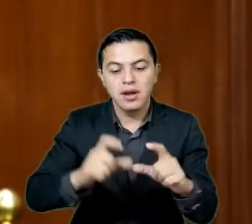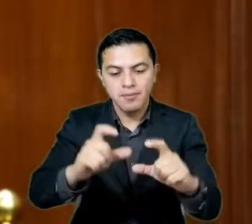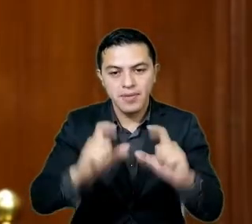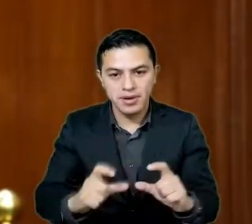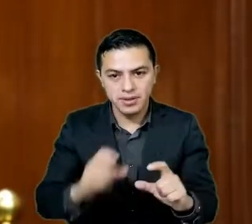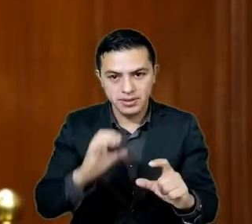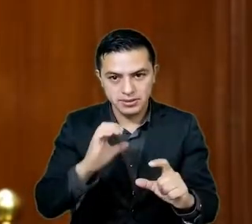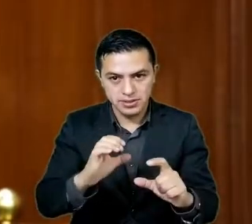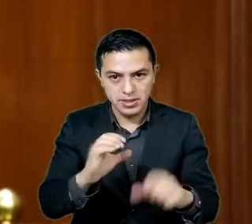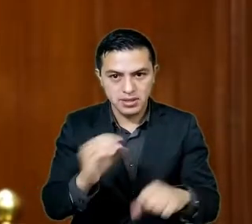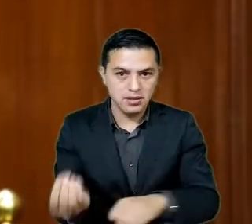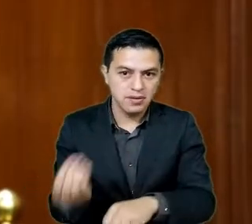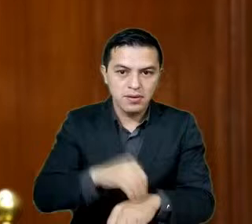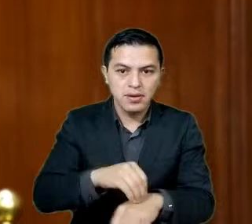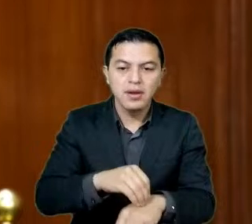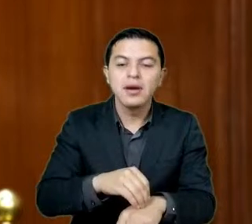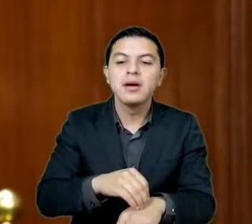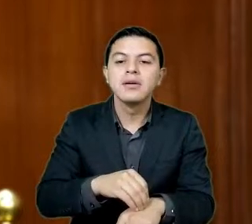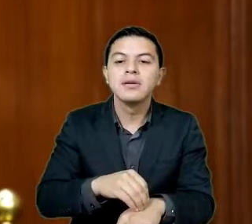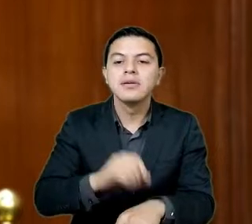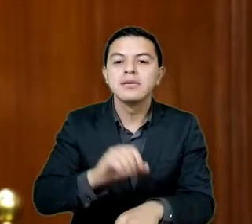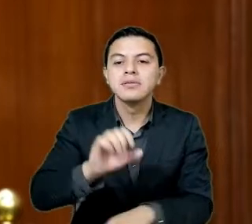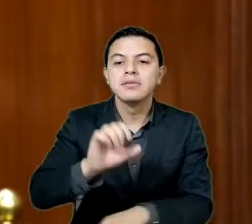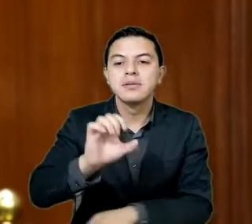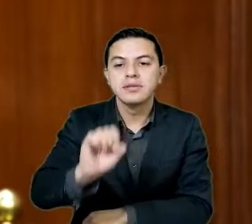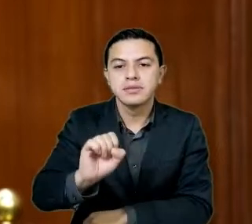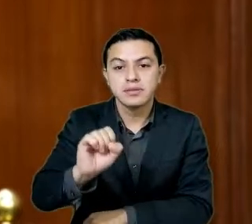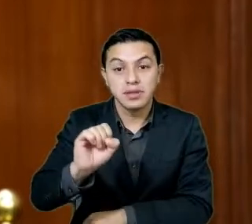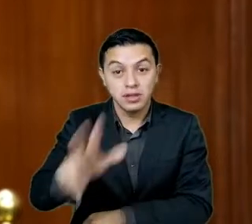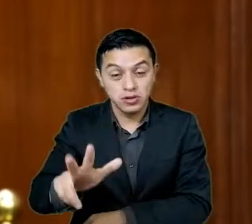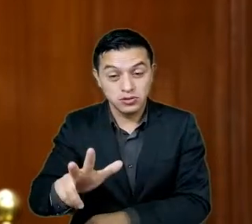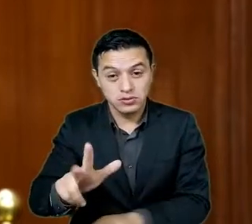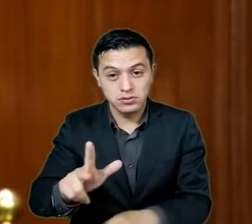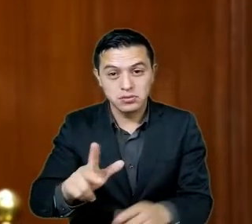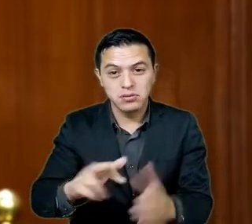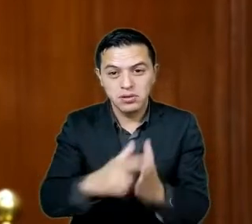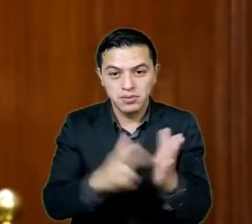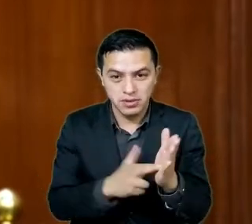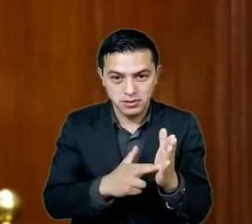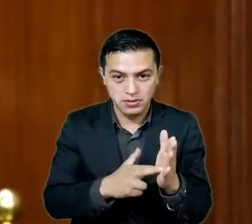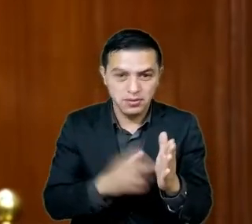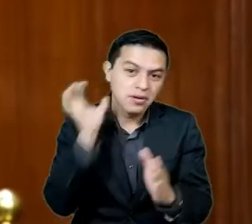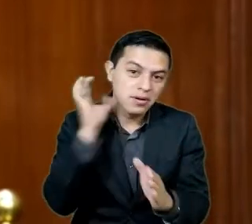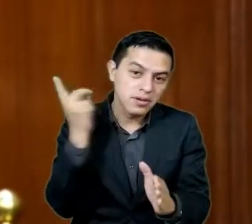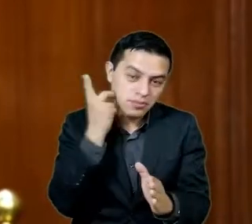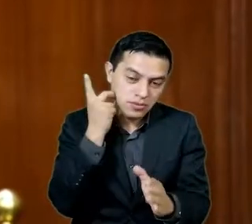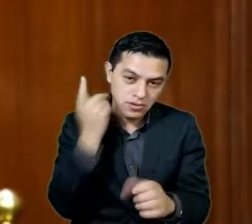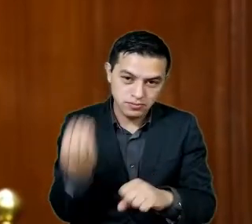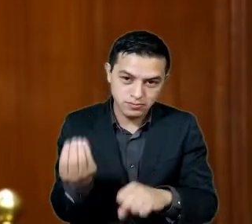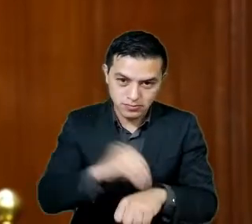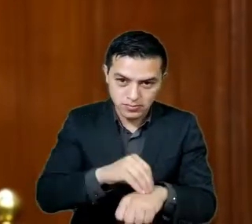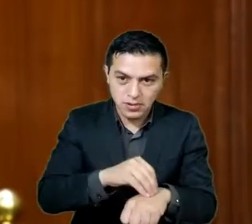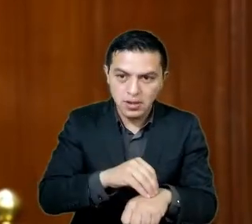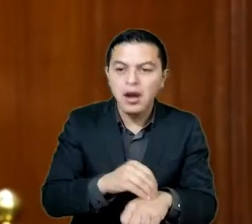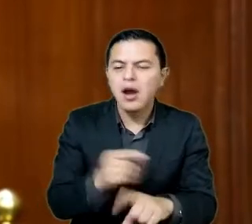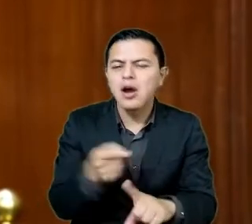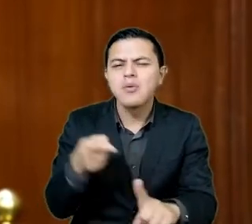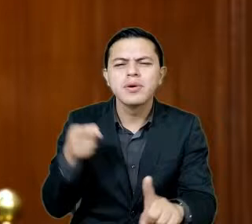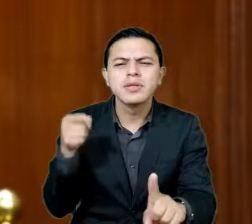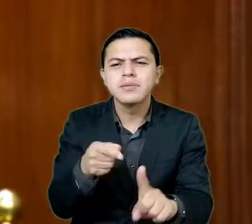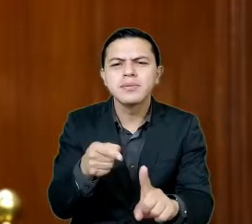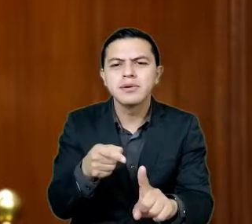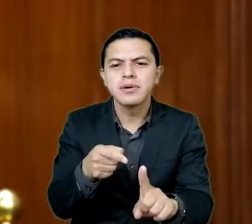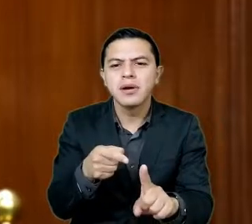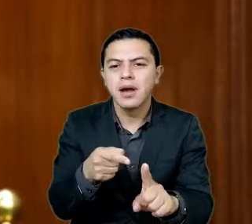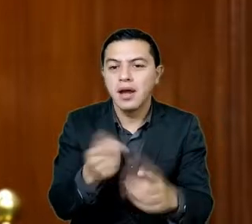fracción 38ª del Reglamento del Poder Legislativo del Estado Libre y Soberano de México con el objetivo de crear